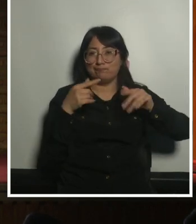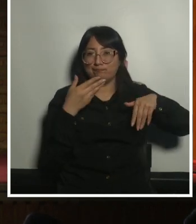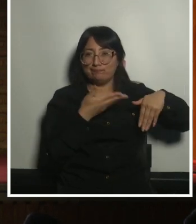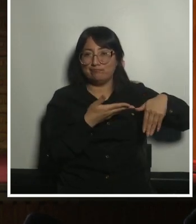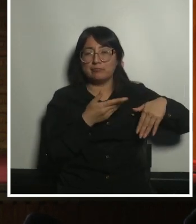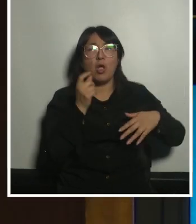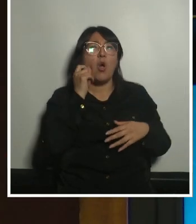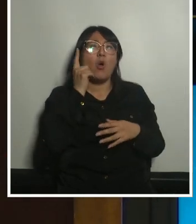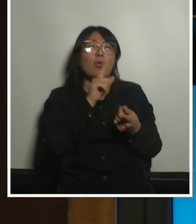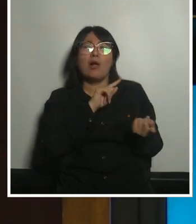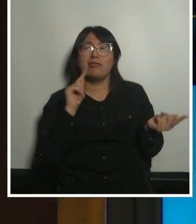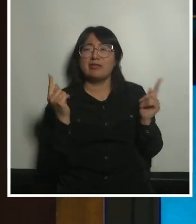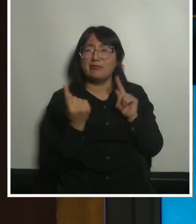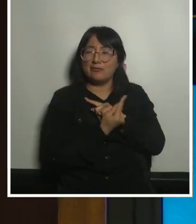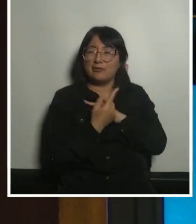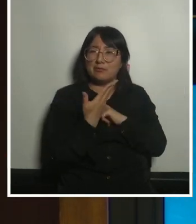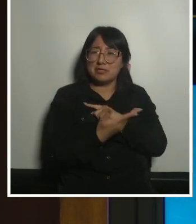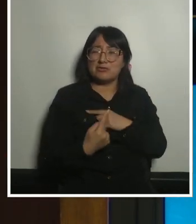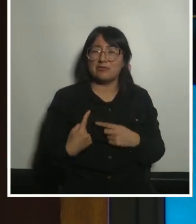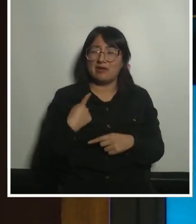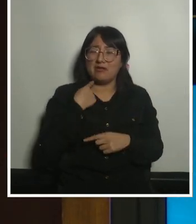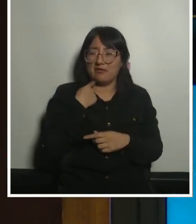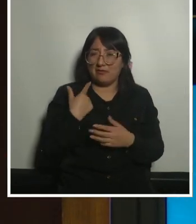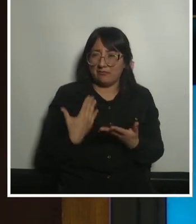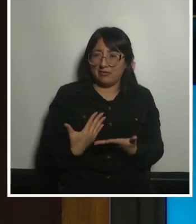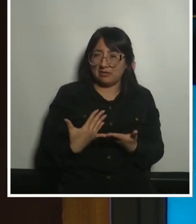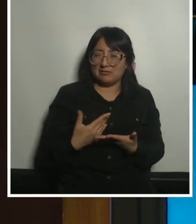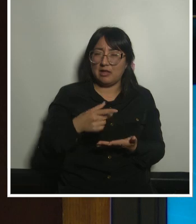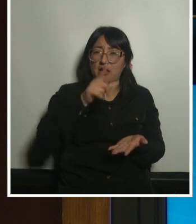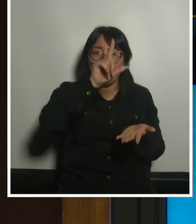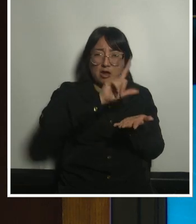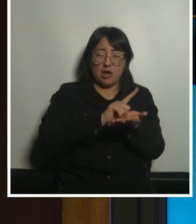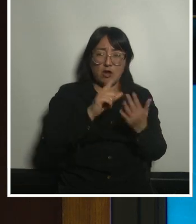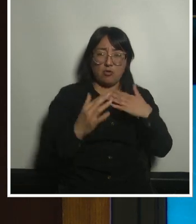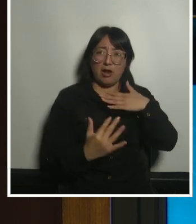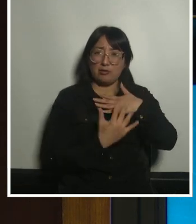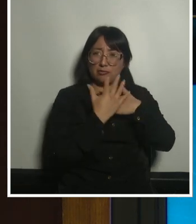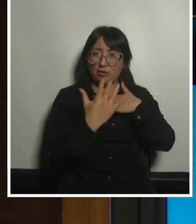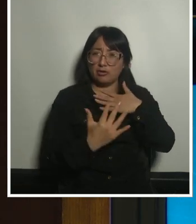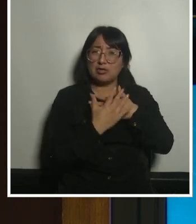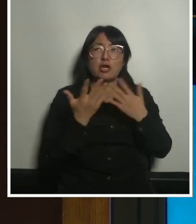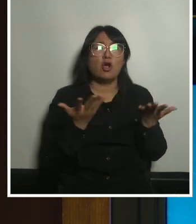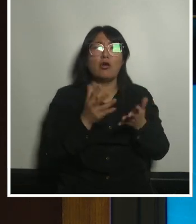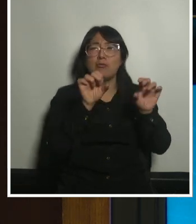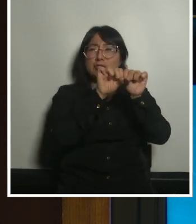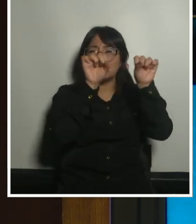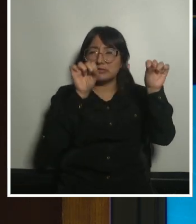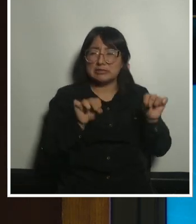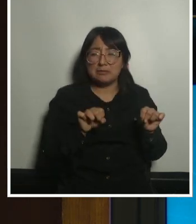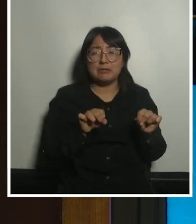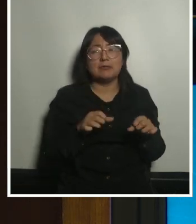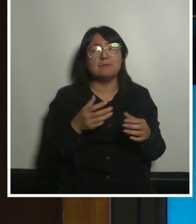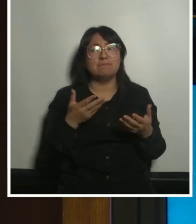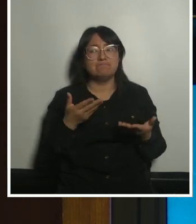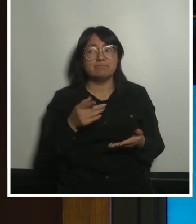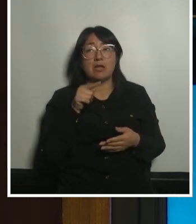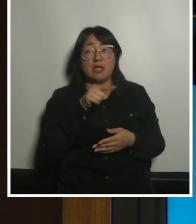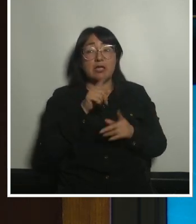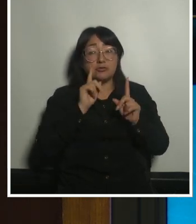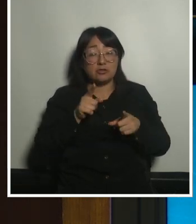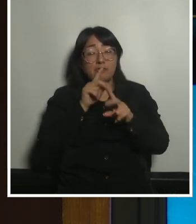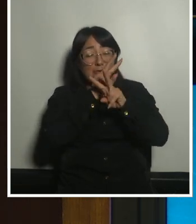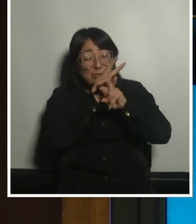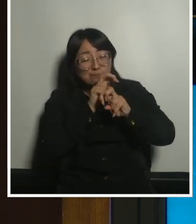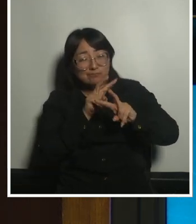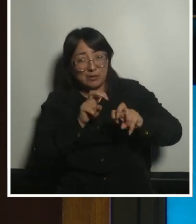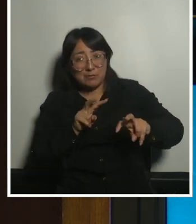estas transformaciones que nos están afectando el espacio costero como sistema socioecológico? Es algo que vamos investigando,